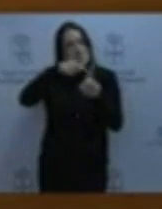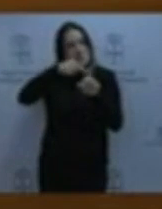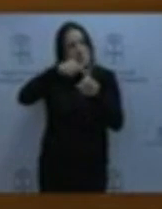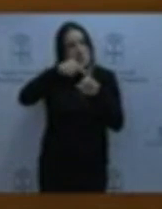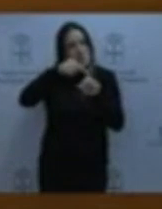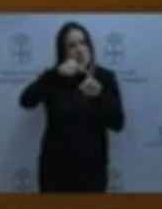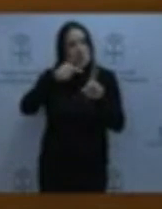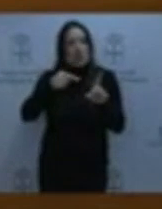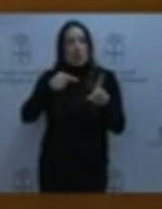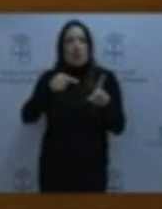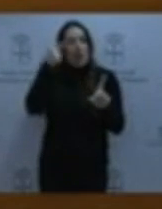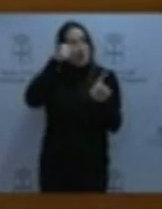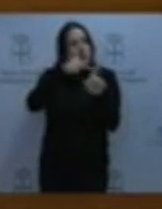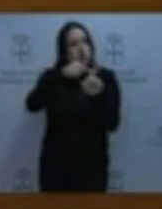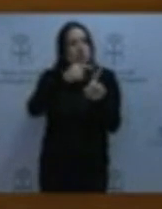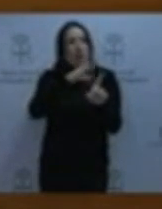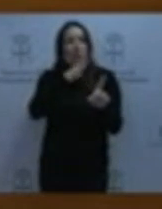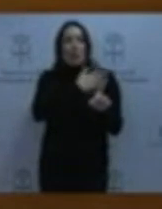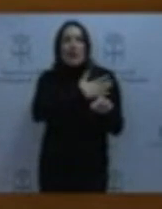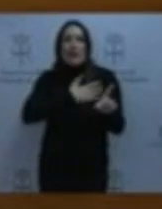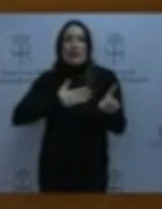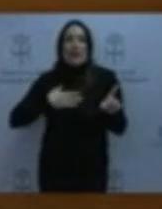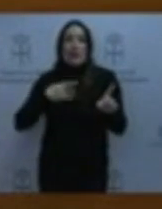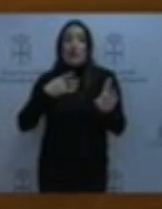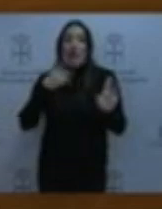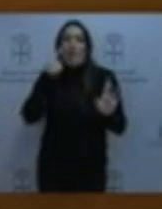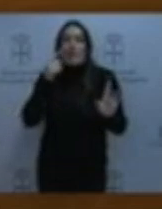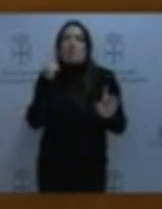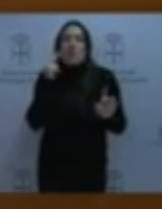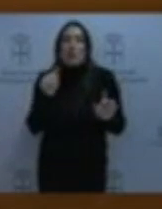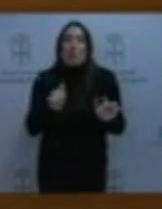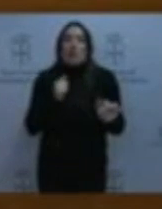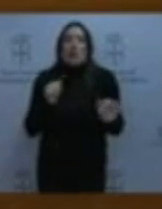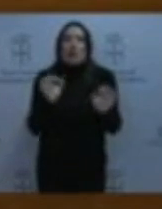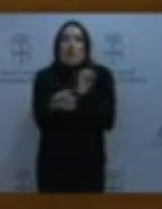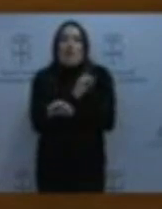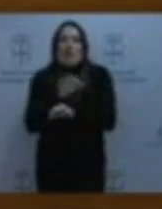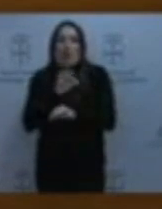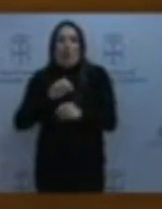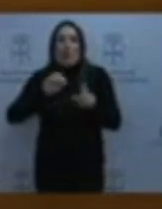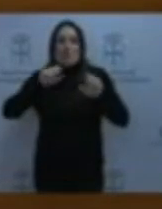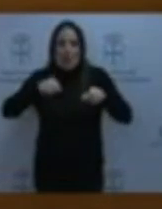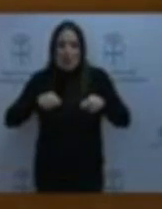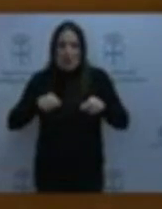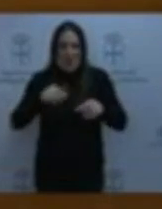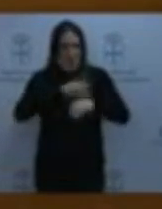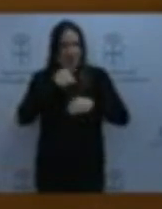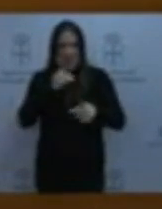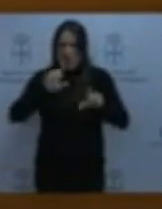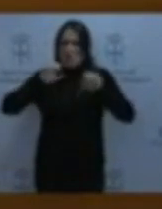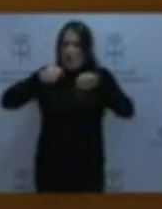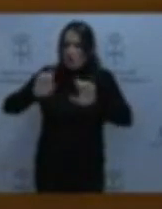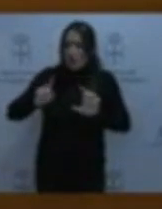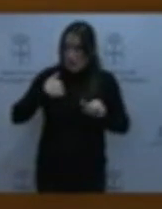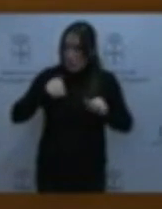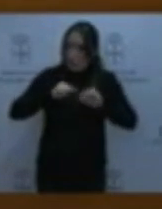paranoia, decía, estaba obsesionado porque le confundiesen con un grano de maíz. Y el médico le decía, pero por supuesto que no eres un grano de maíz. Dice, sí, yo lo tengo